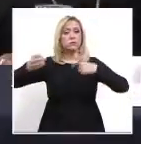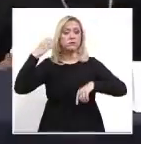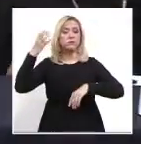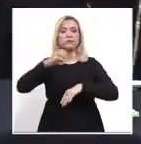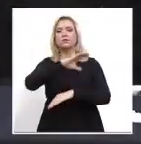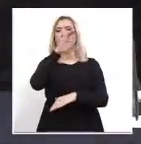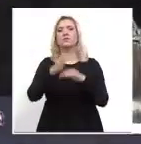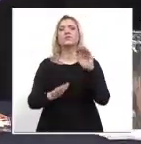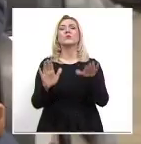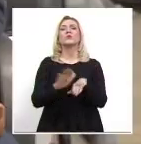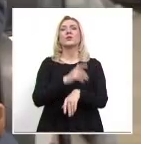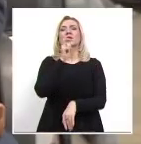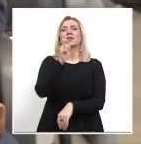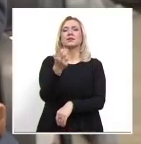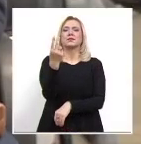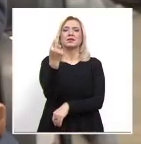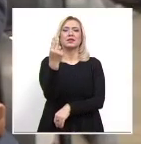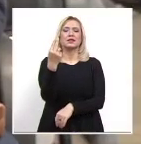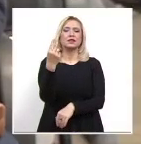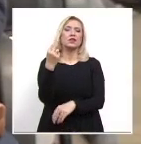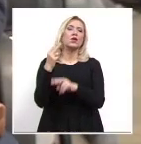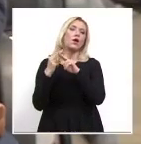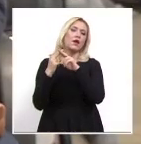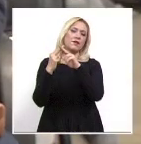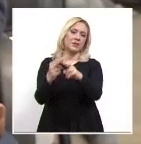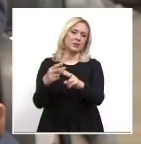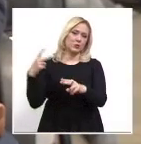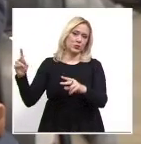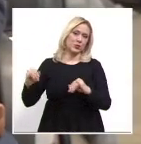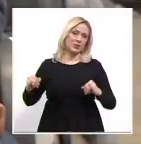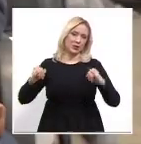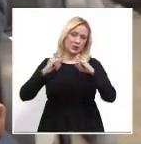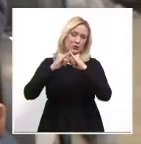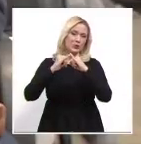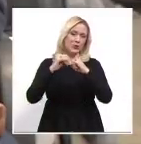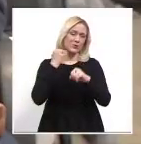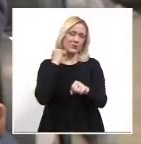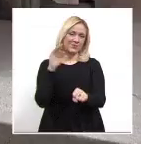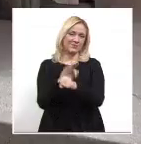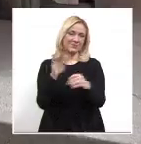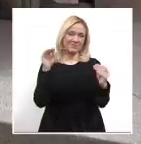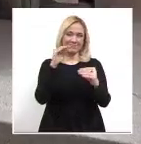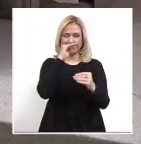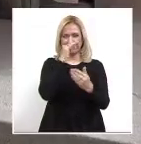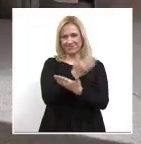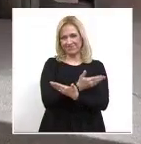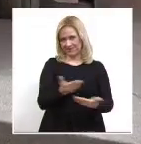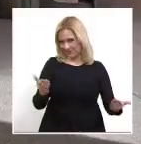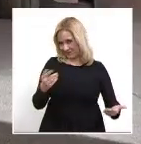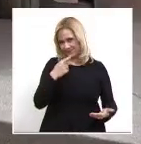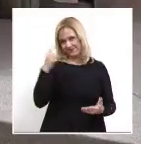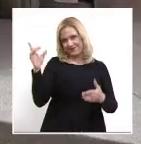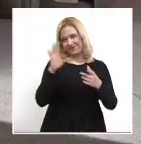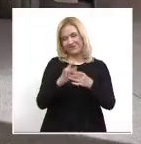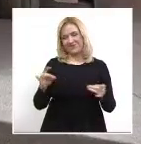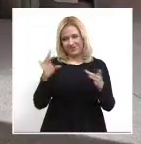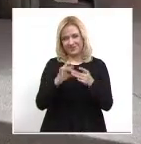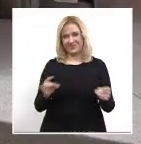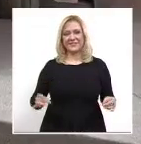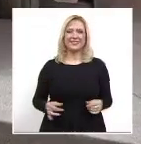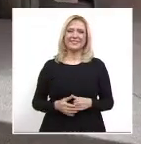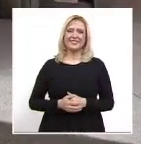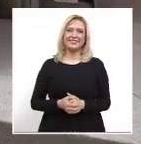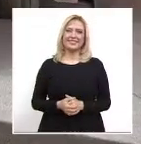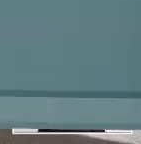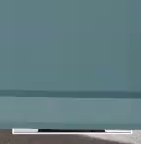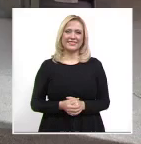eventos conmemorativos por el 25 aniversario de la institución. Para el canal del Poder Judicial de la Federación, Lorena Sánchez